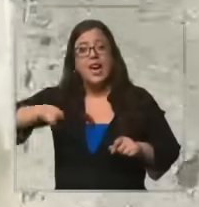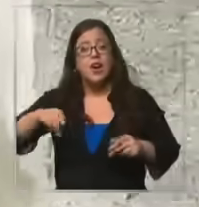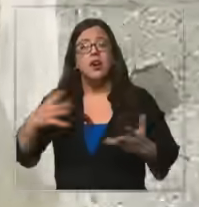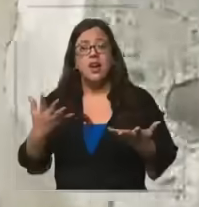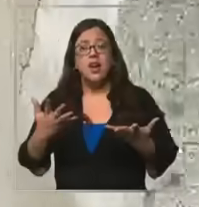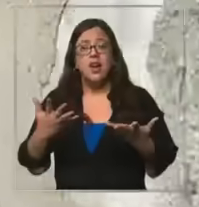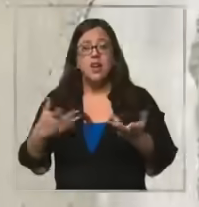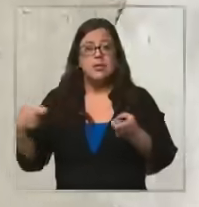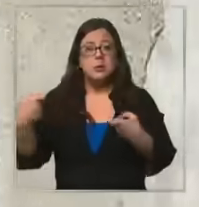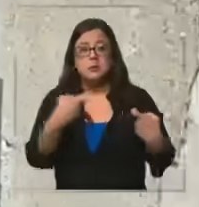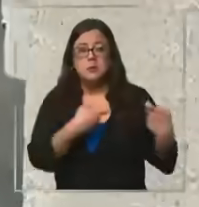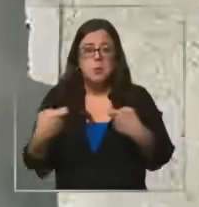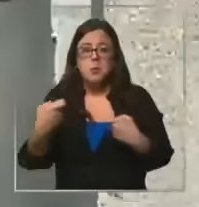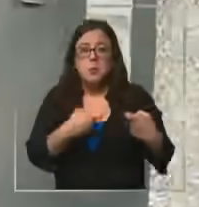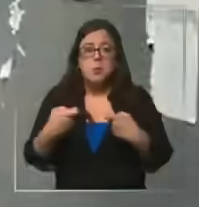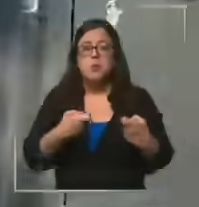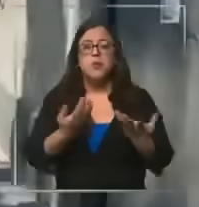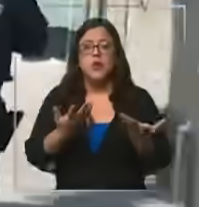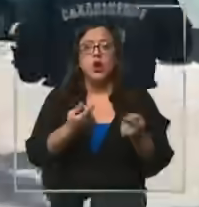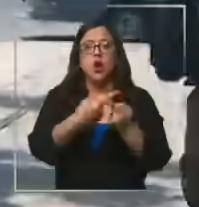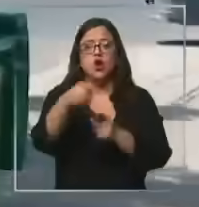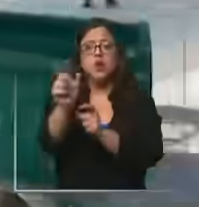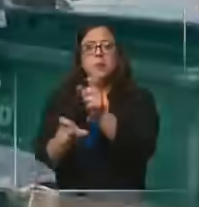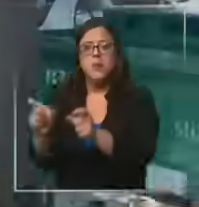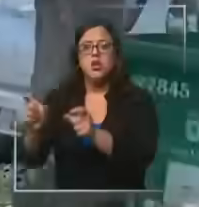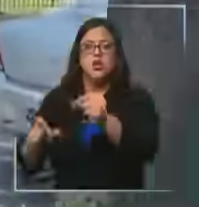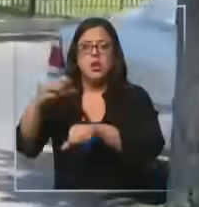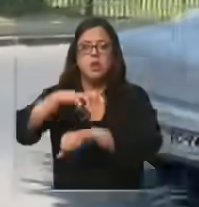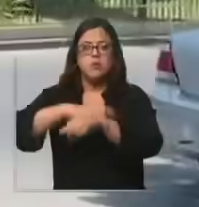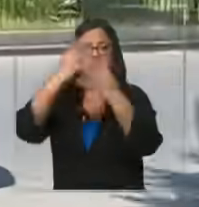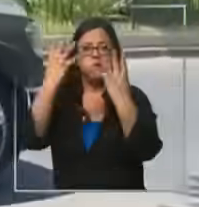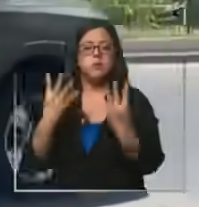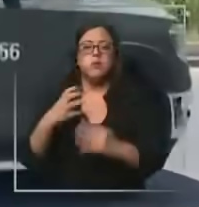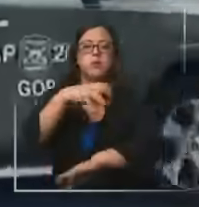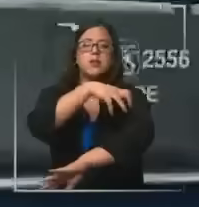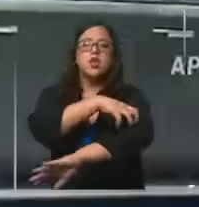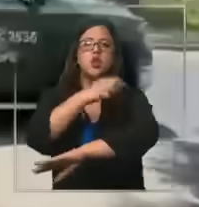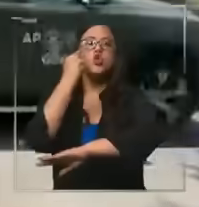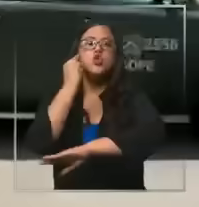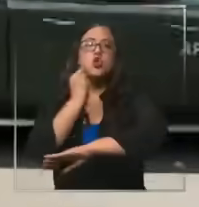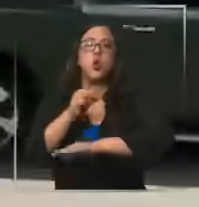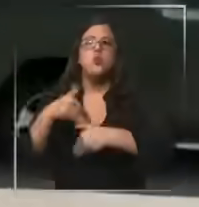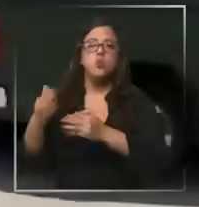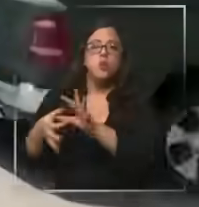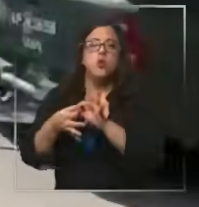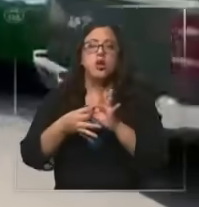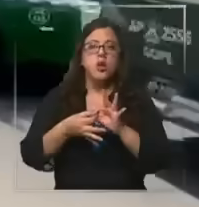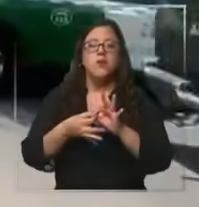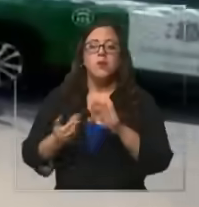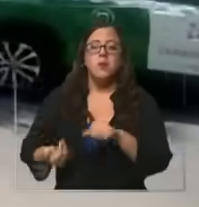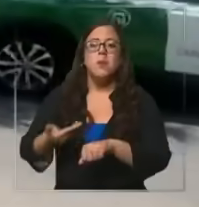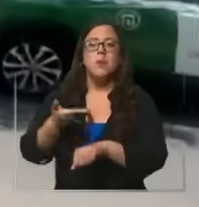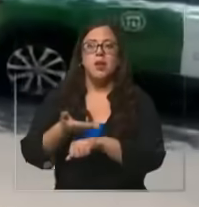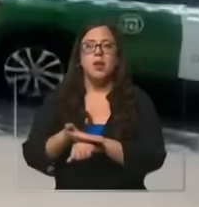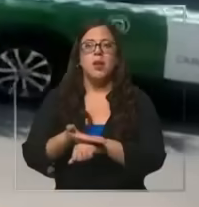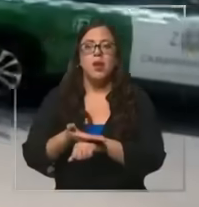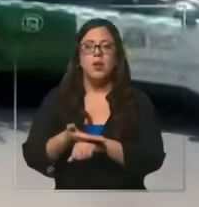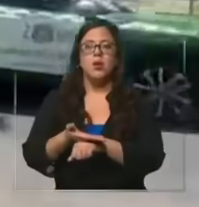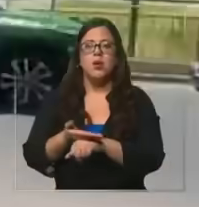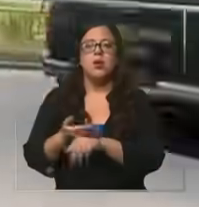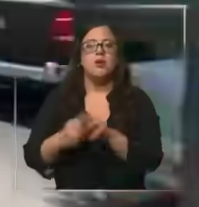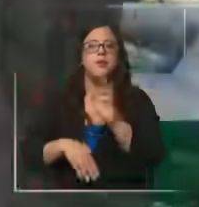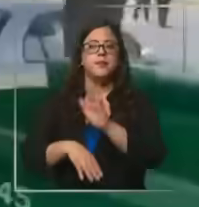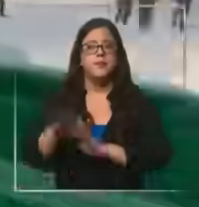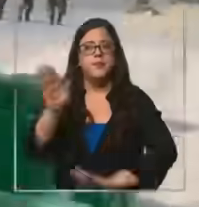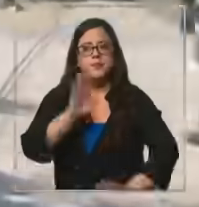algún grado de rencillas con la población penal de la región de O'Higgins. Es por eso que estos individuos solicitaron además tener